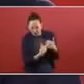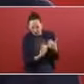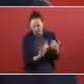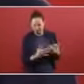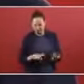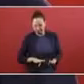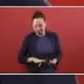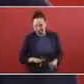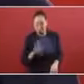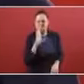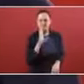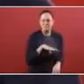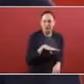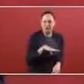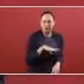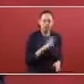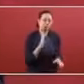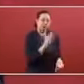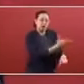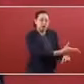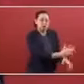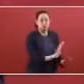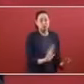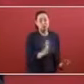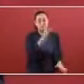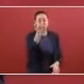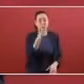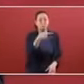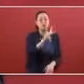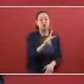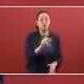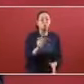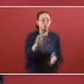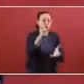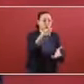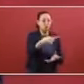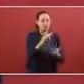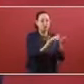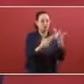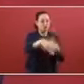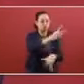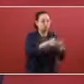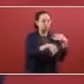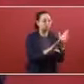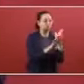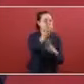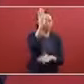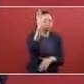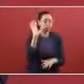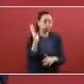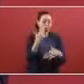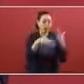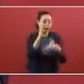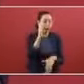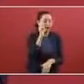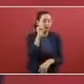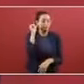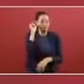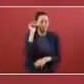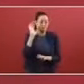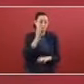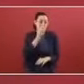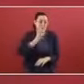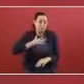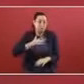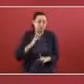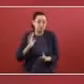bolsa ganó ayer, según el dato que tengo, según la información que tengo. Hubo